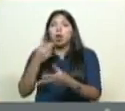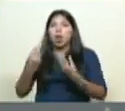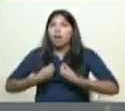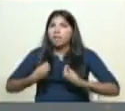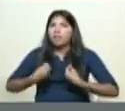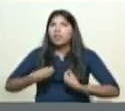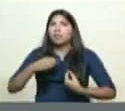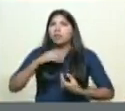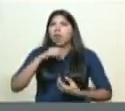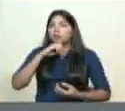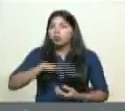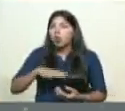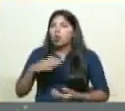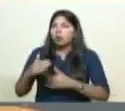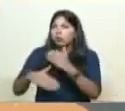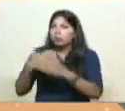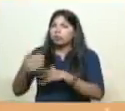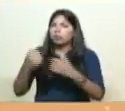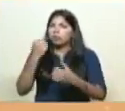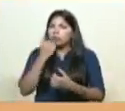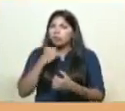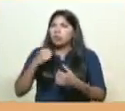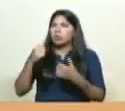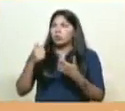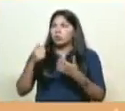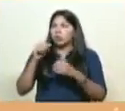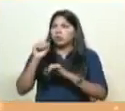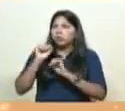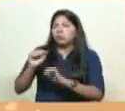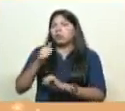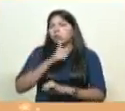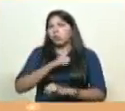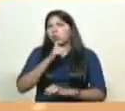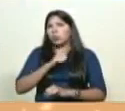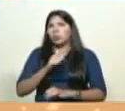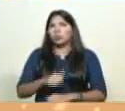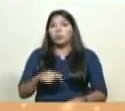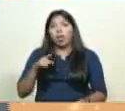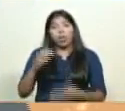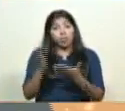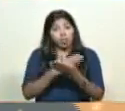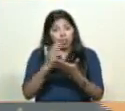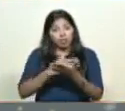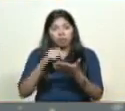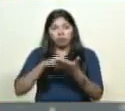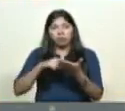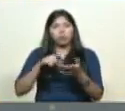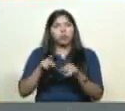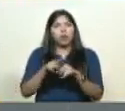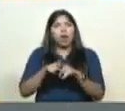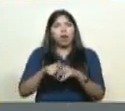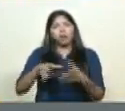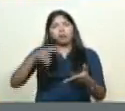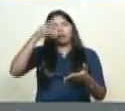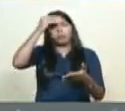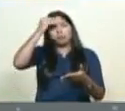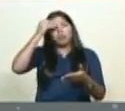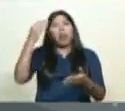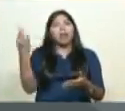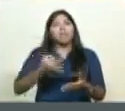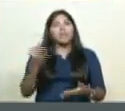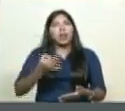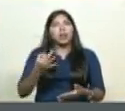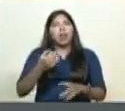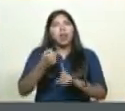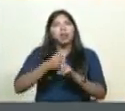pueblo, la cultura de resistencia, nos ha dado, digamos, esos signos. Entonces este libro creo que reivindica un poco esa verdadera